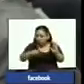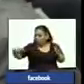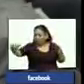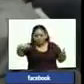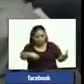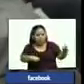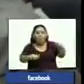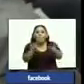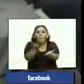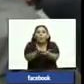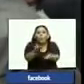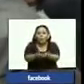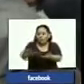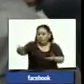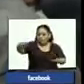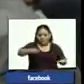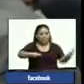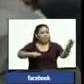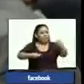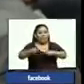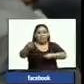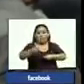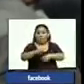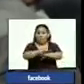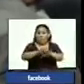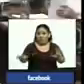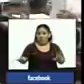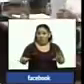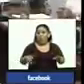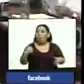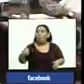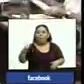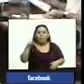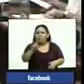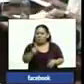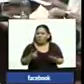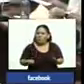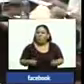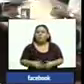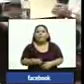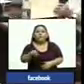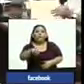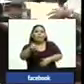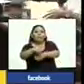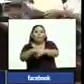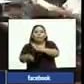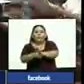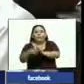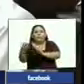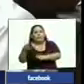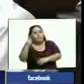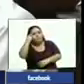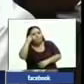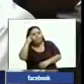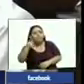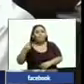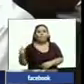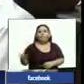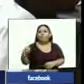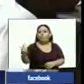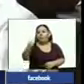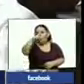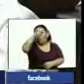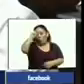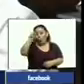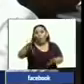existen. Que al final les digo, no es que van a caer en saco roto. Para otros diputados, el tema debe ser tratado con urgencia, y es que la